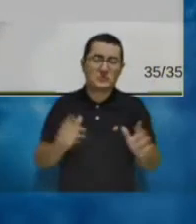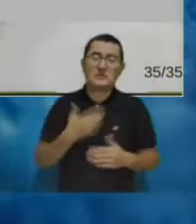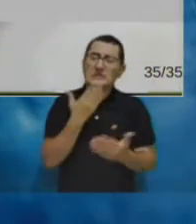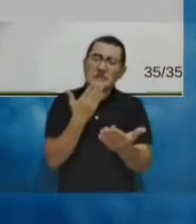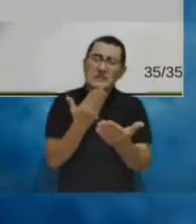gracias gracias Gracias por ver el video.